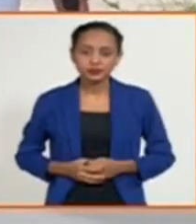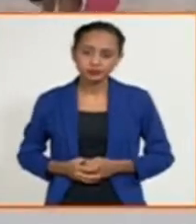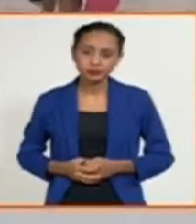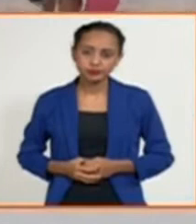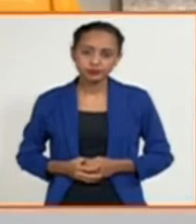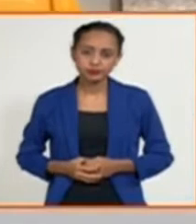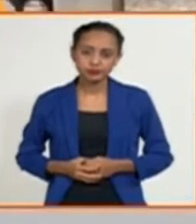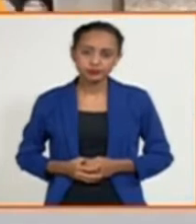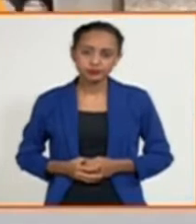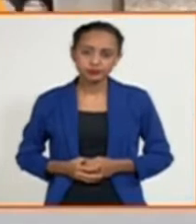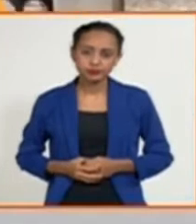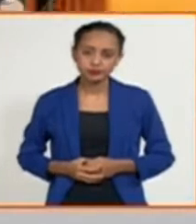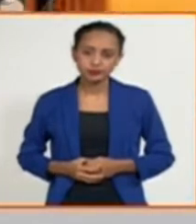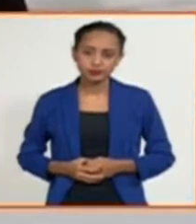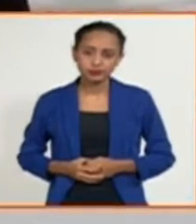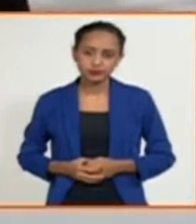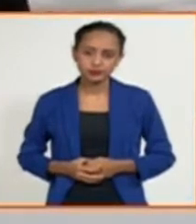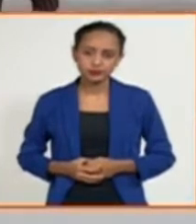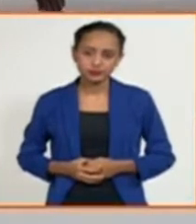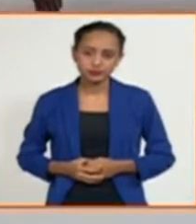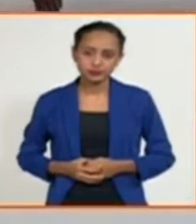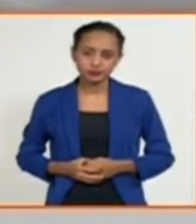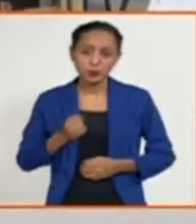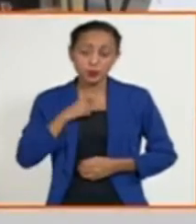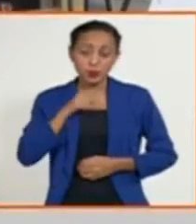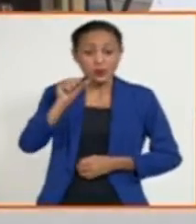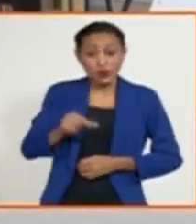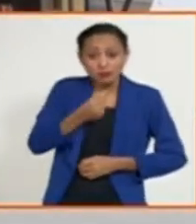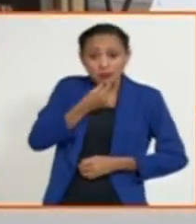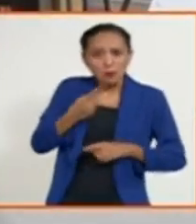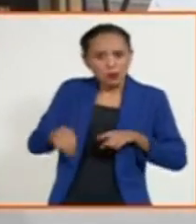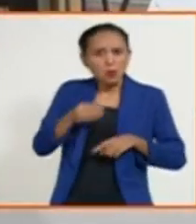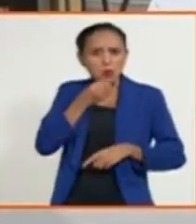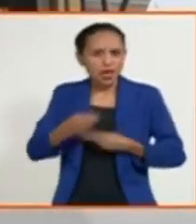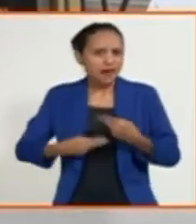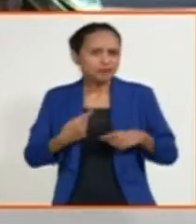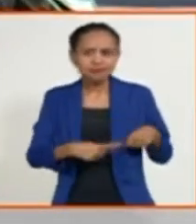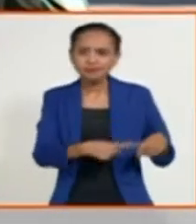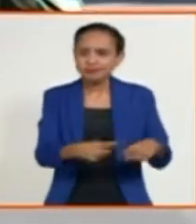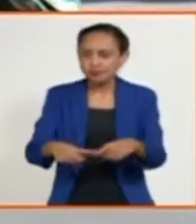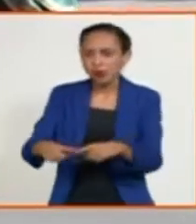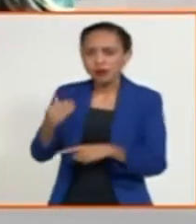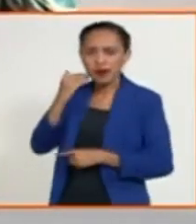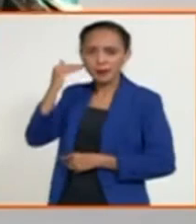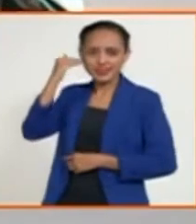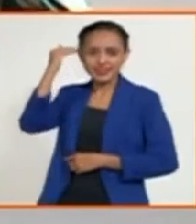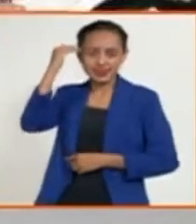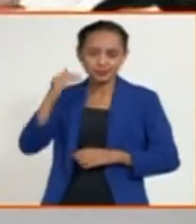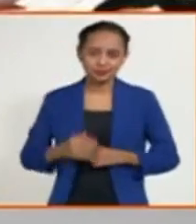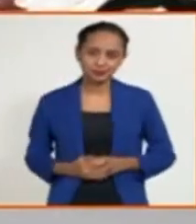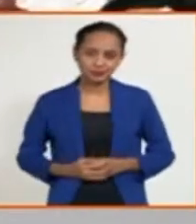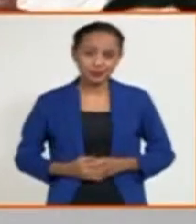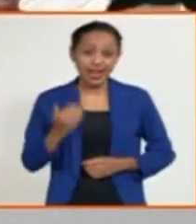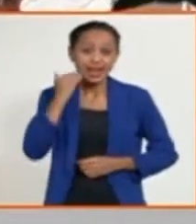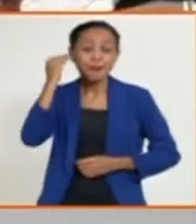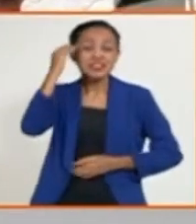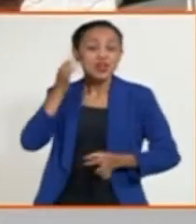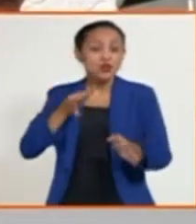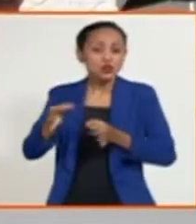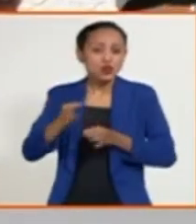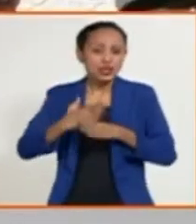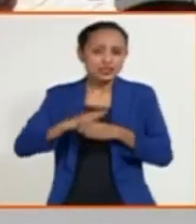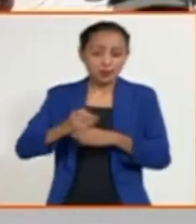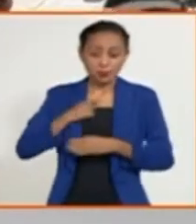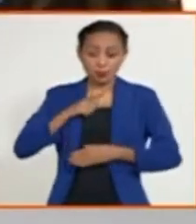permita tratar de hacer lo que tú puedas y quieras hacer en determinados contextos. Ahora, la capacidad funcional depende de lo que tú como persona, yo como persona,